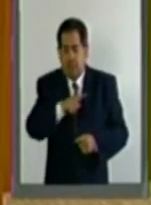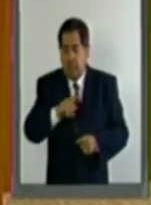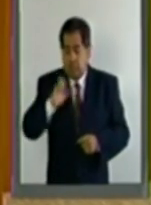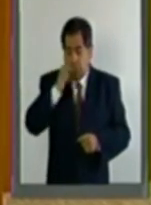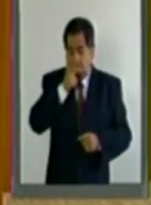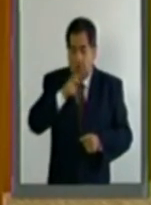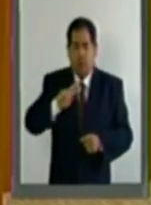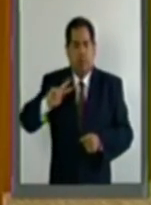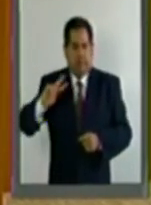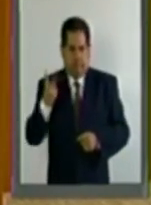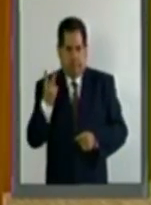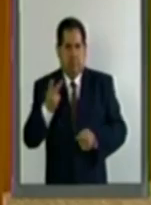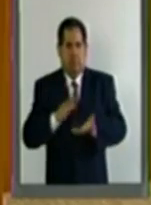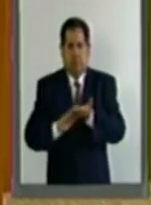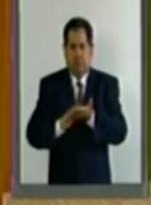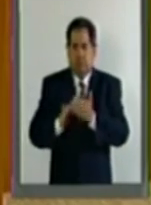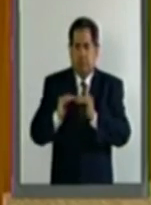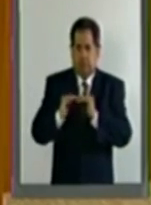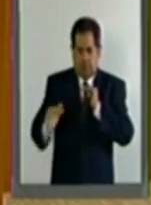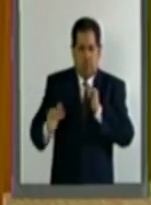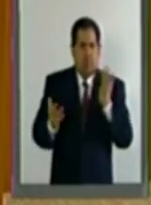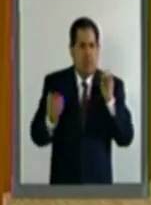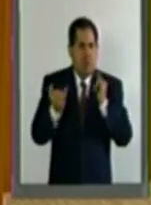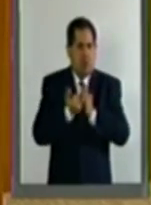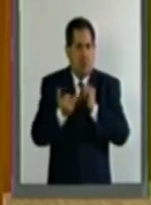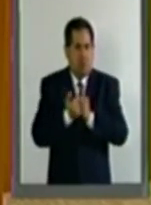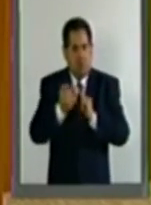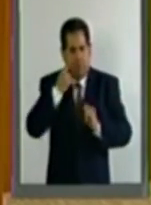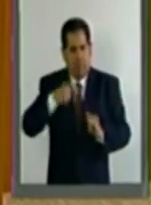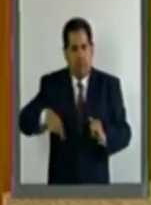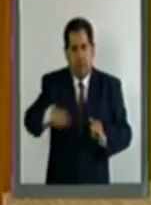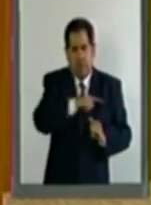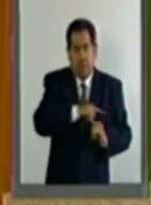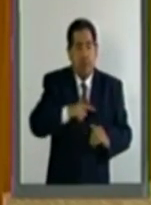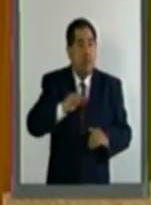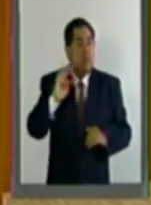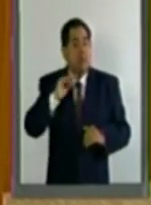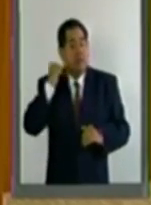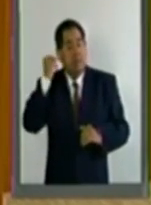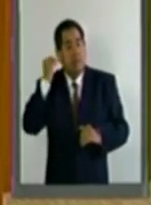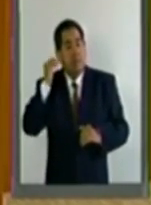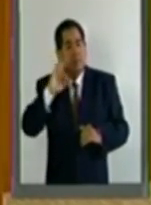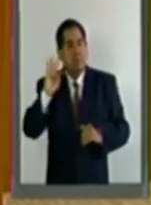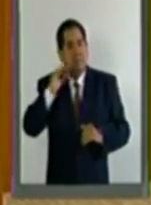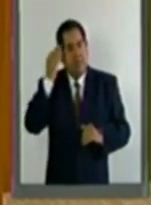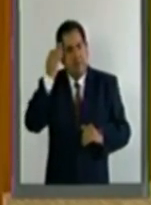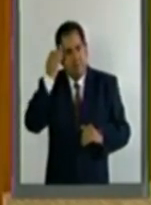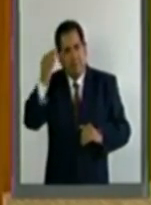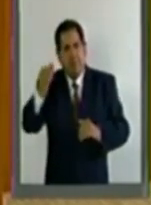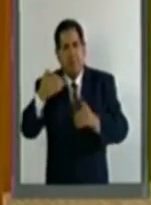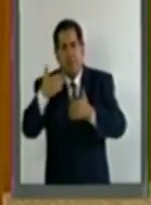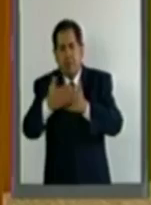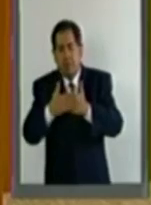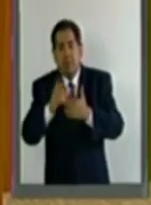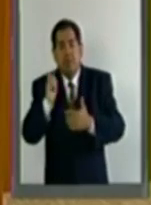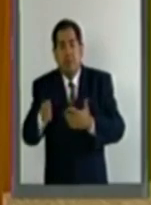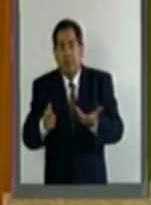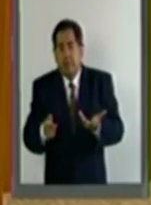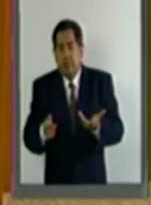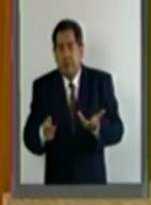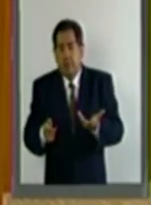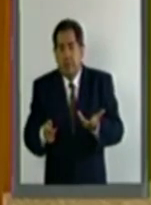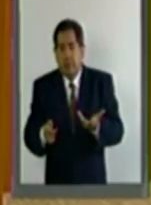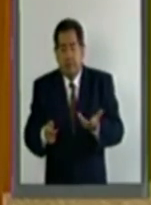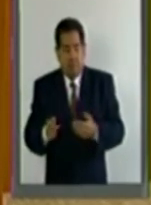compensación a los habitantes del estado de Chihuahua y en su momento y a partir de